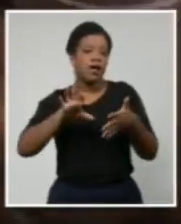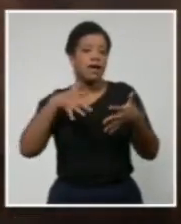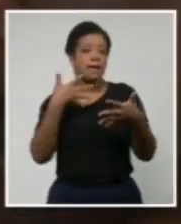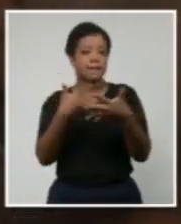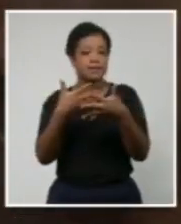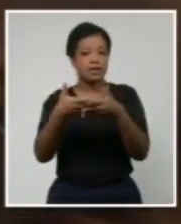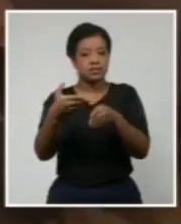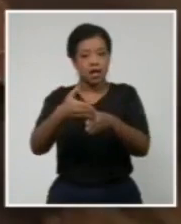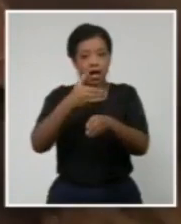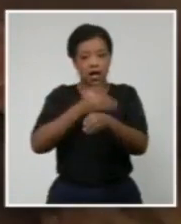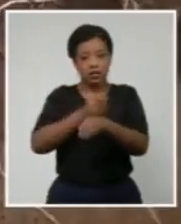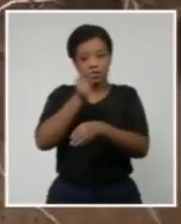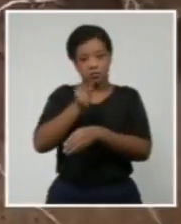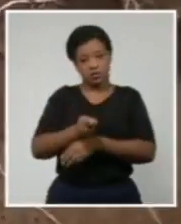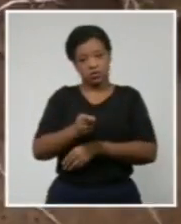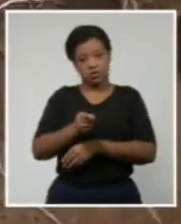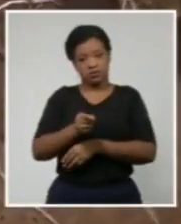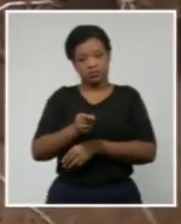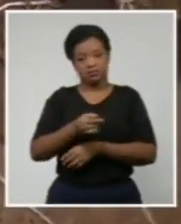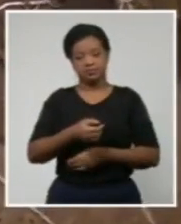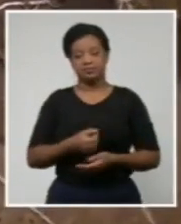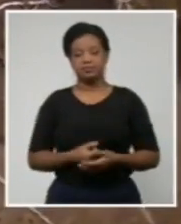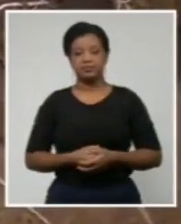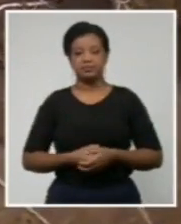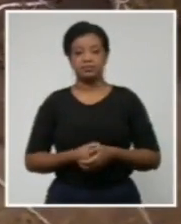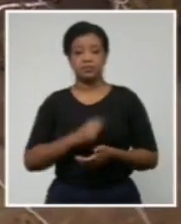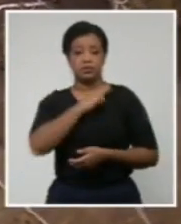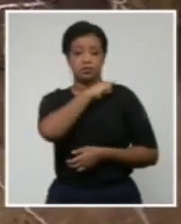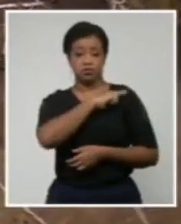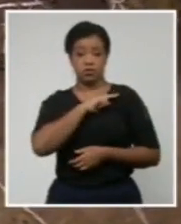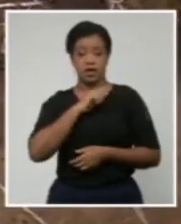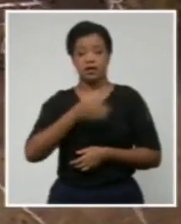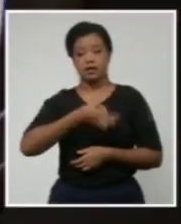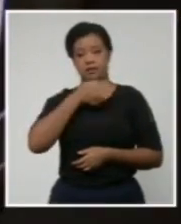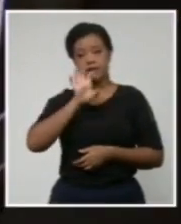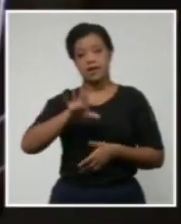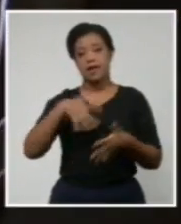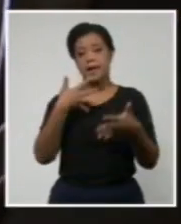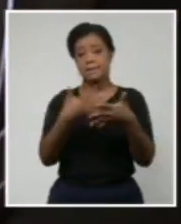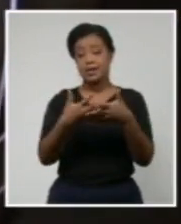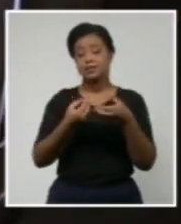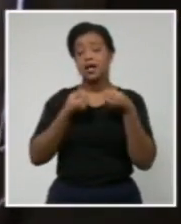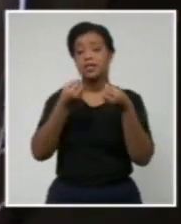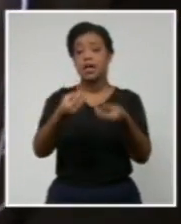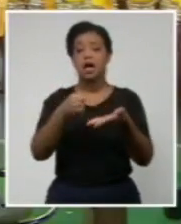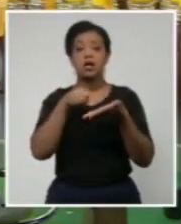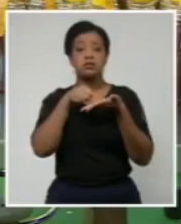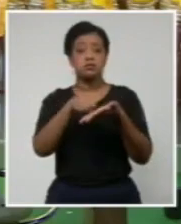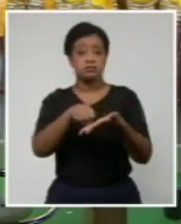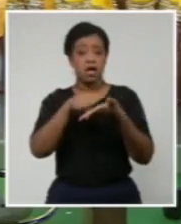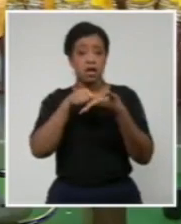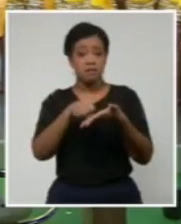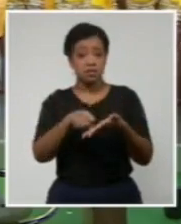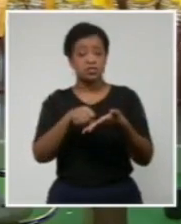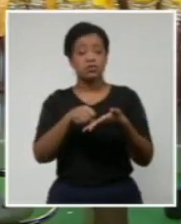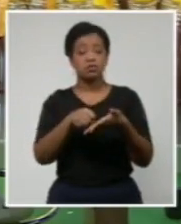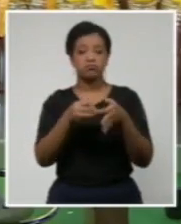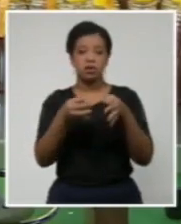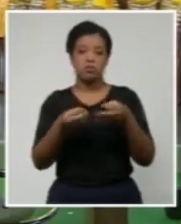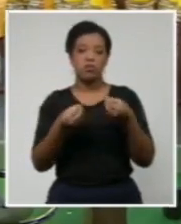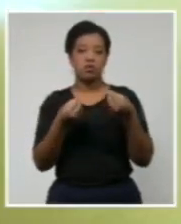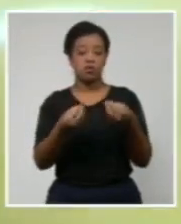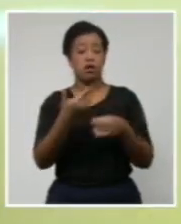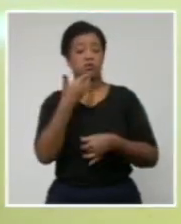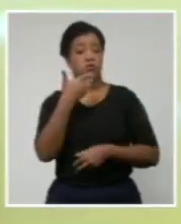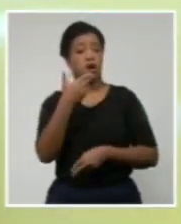el cliente externo. Según la funcionaria, las empresas que se dedicarán a brindar estos servicios garantizan el buen hacer